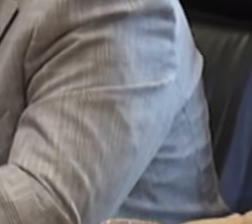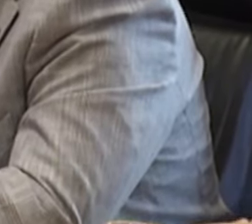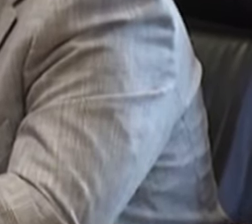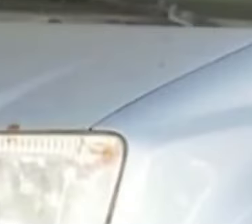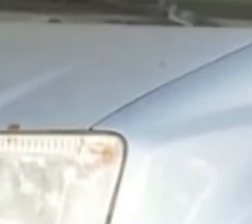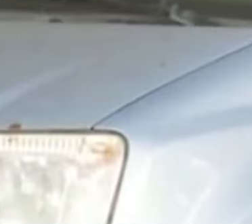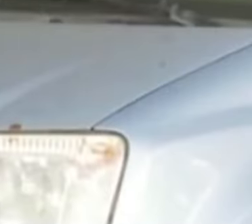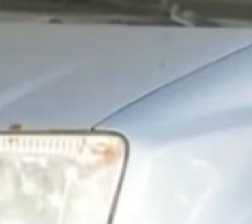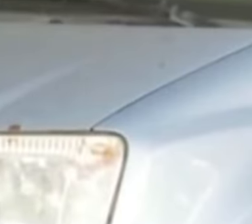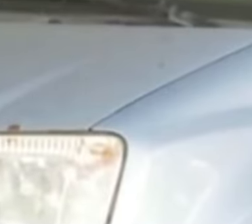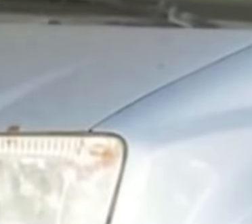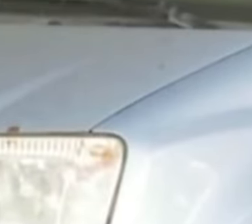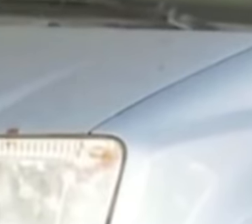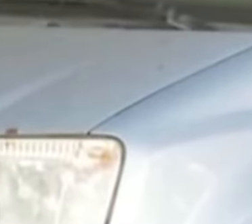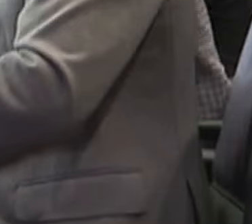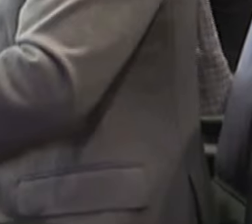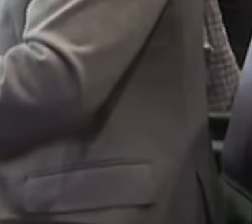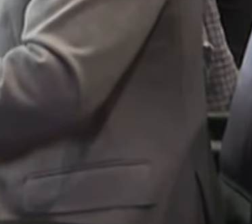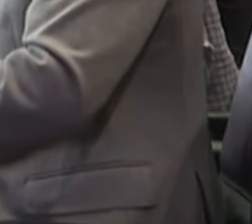presupuestos llegarán al Parlamento.